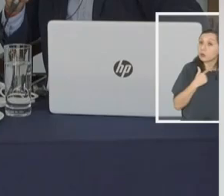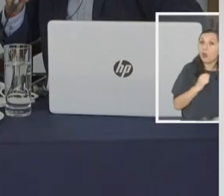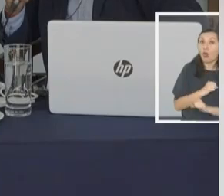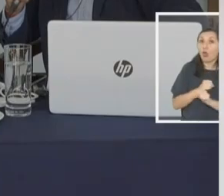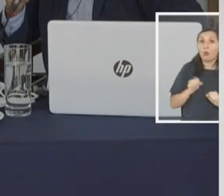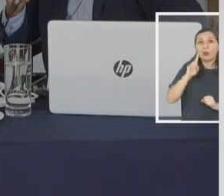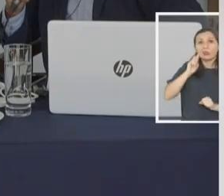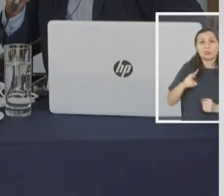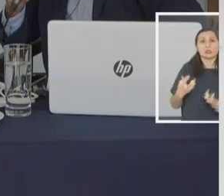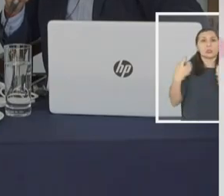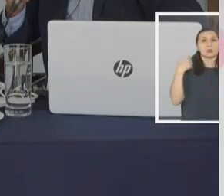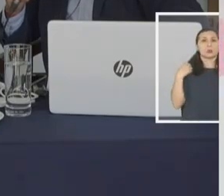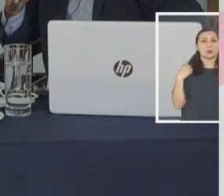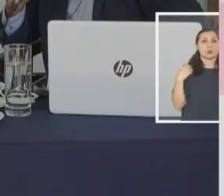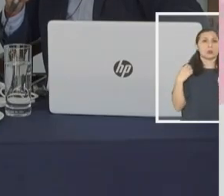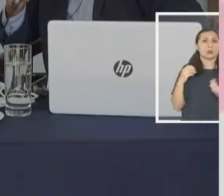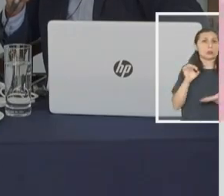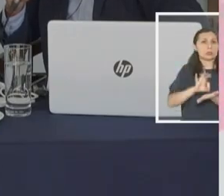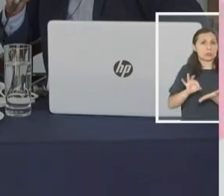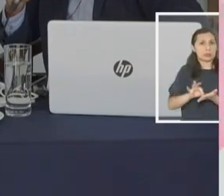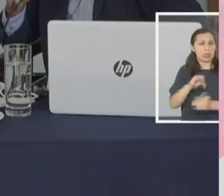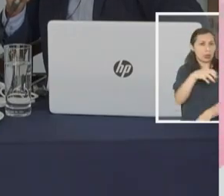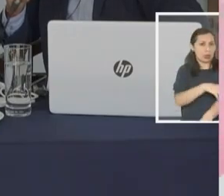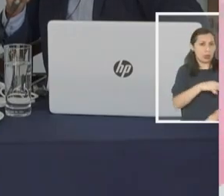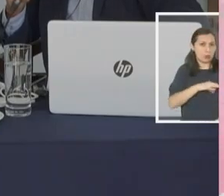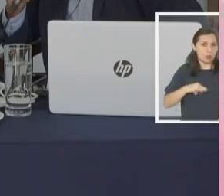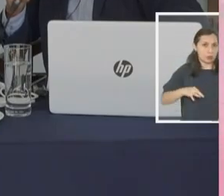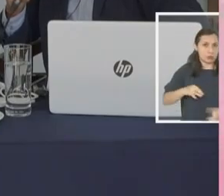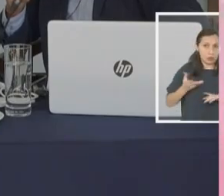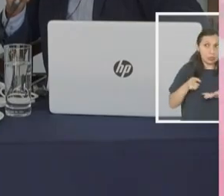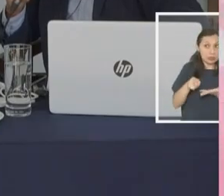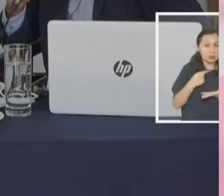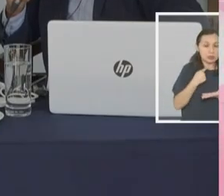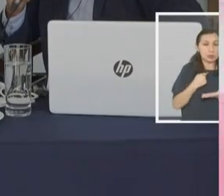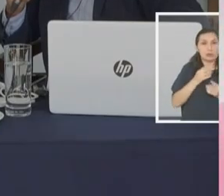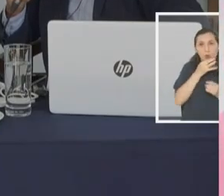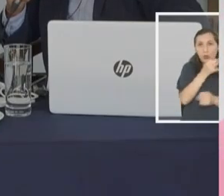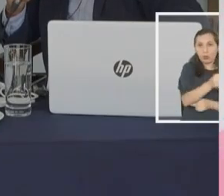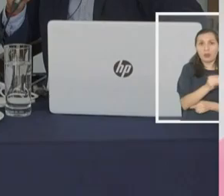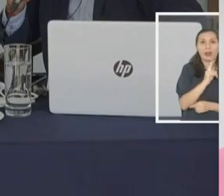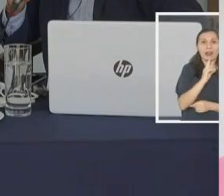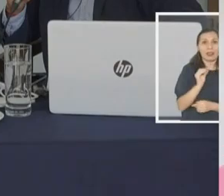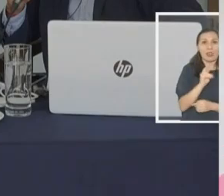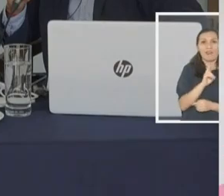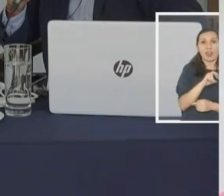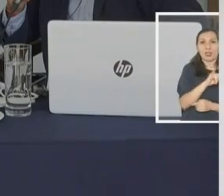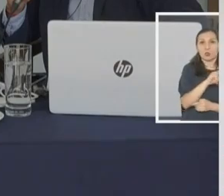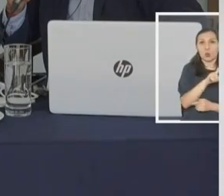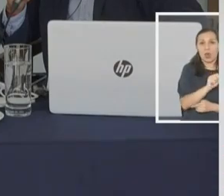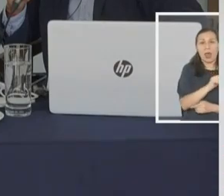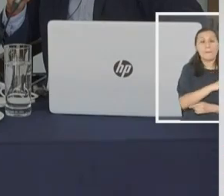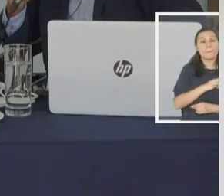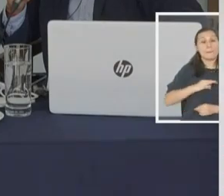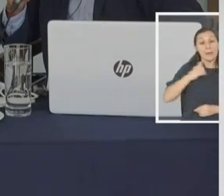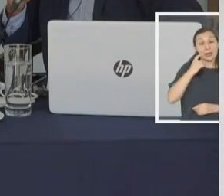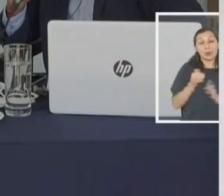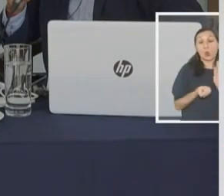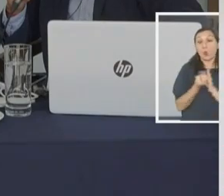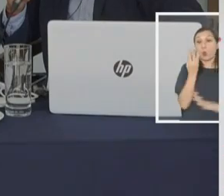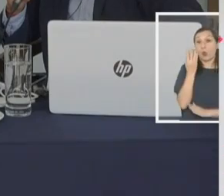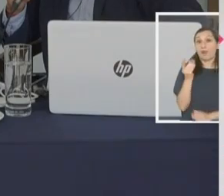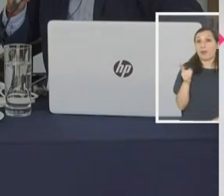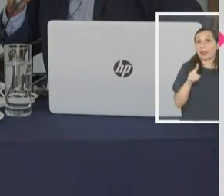indican que hay un homicidio cada 3 días en la región de Tarapacá, lo cual sabemos ha encendido las alarmas